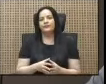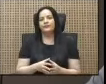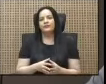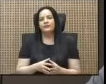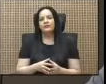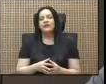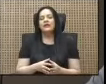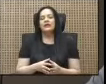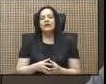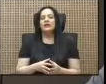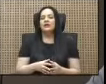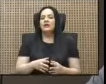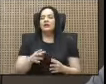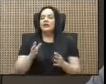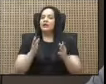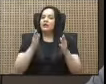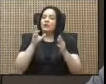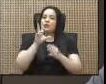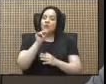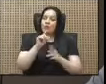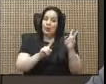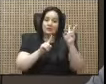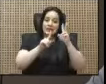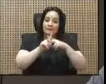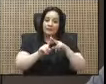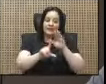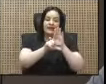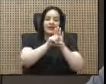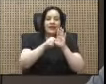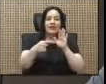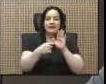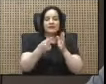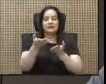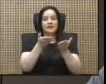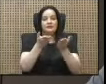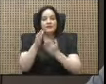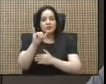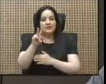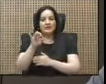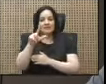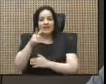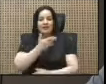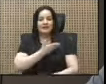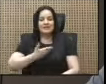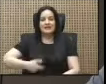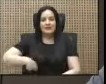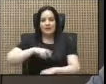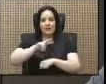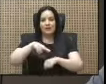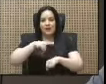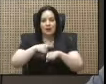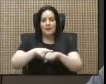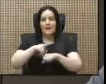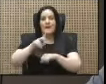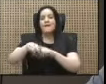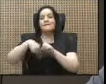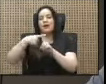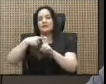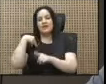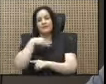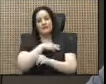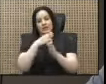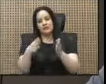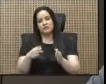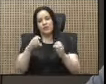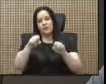Mientras no entre en vigencia la ley del servicio civil, el presidente de la República y el respectivo ministro podrán